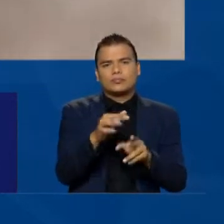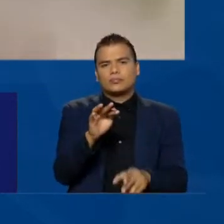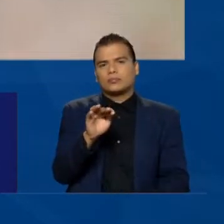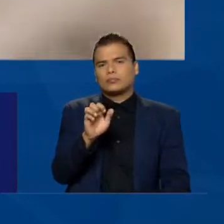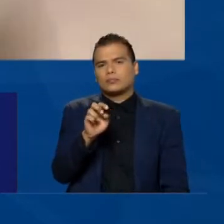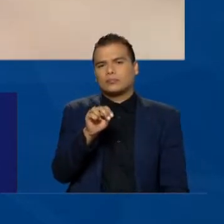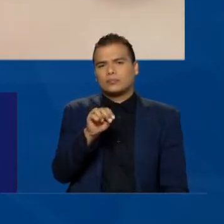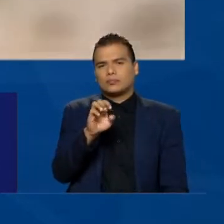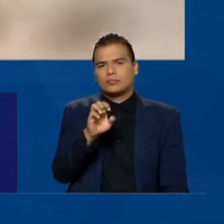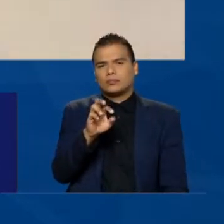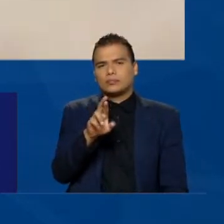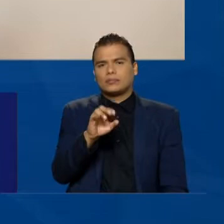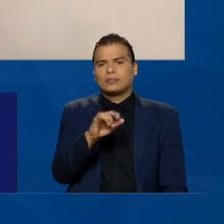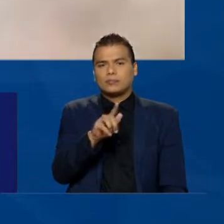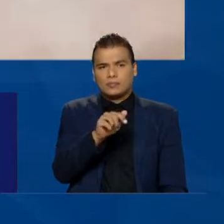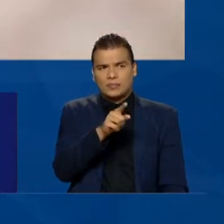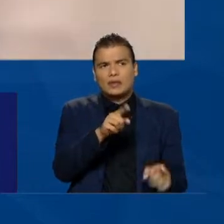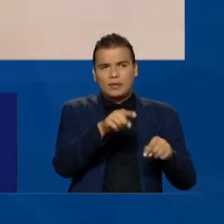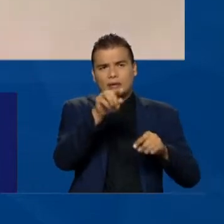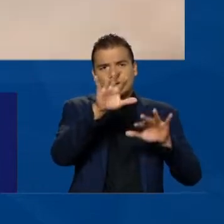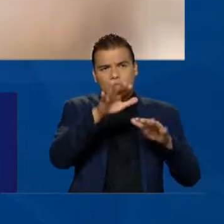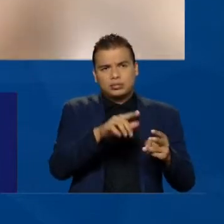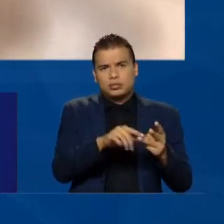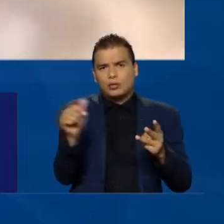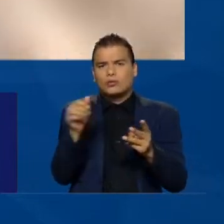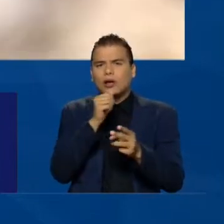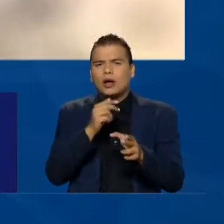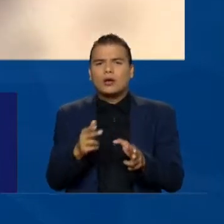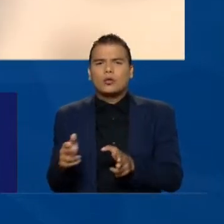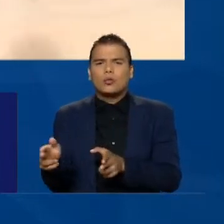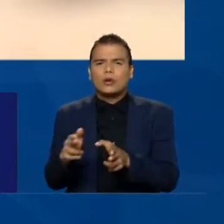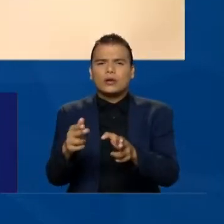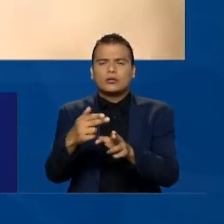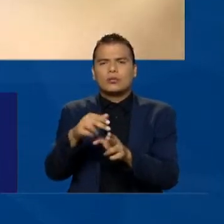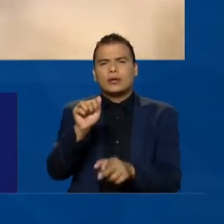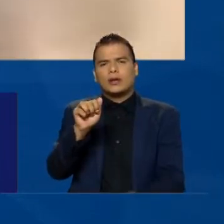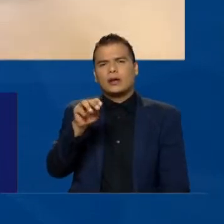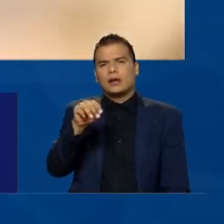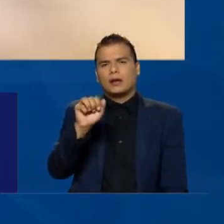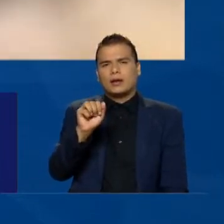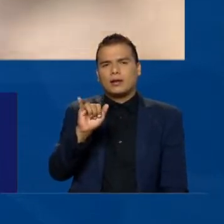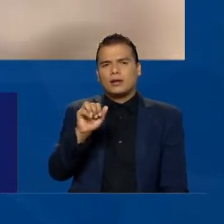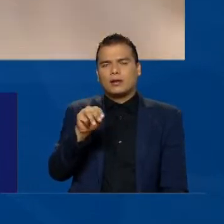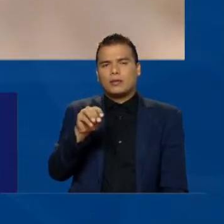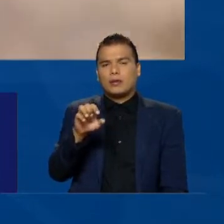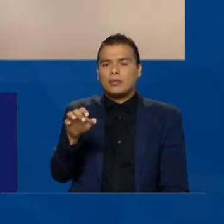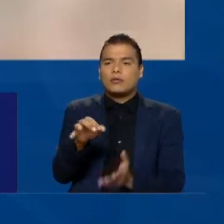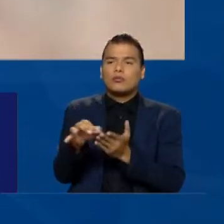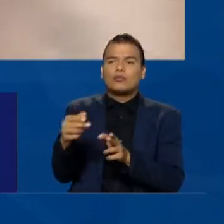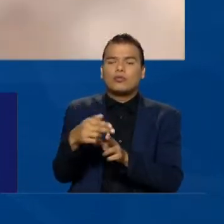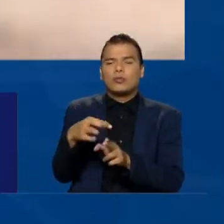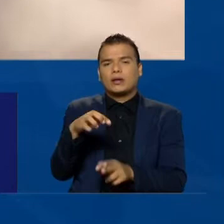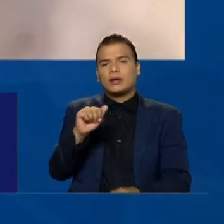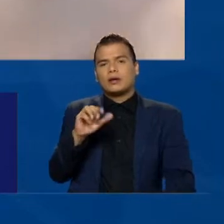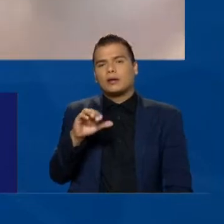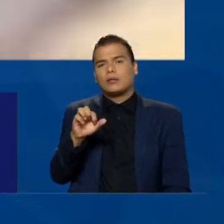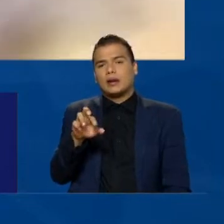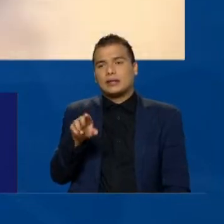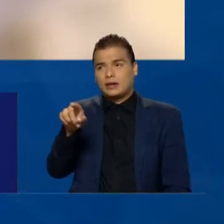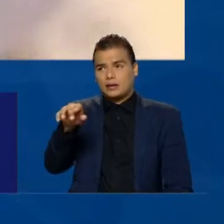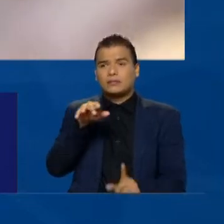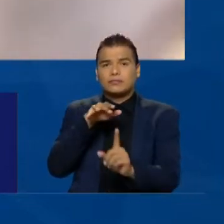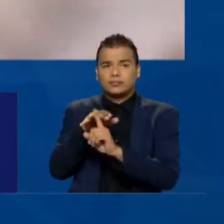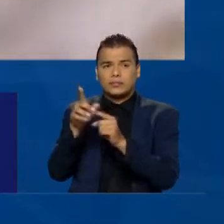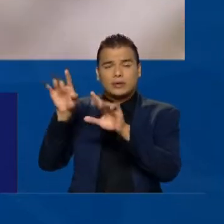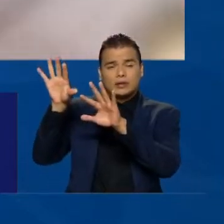río Amaime se desbordó en el sector de Salinas, en el corregimiento del Placer y en el barrio El Carmen. Y la vereda Santa Lucía hay deslizamientos